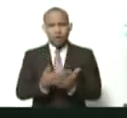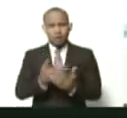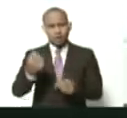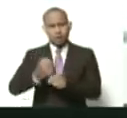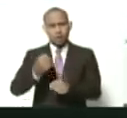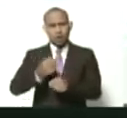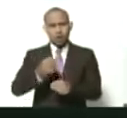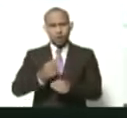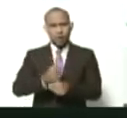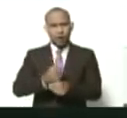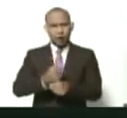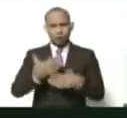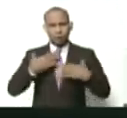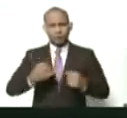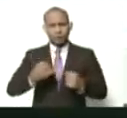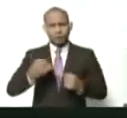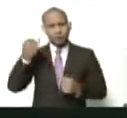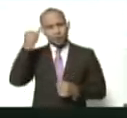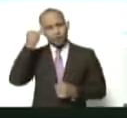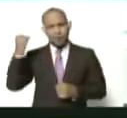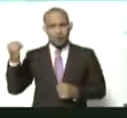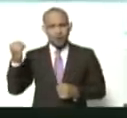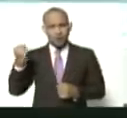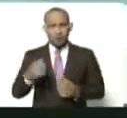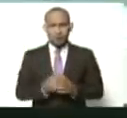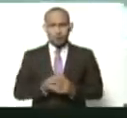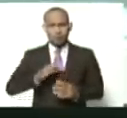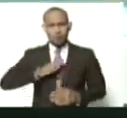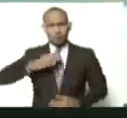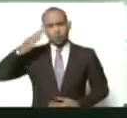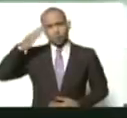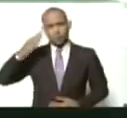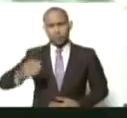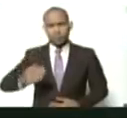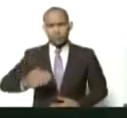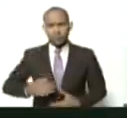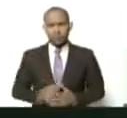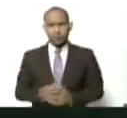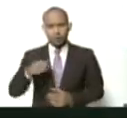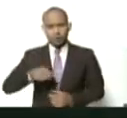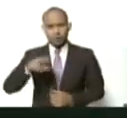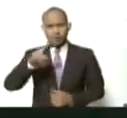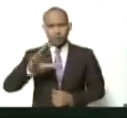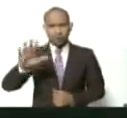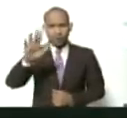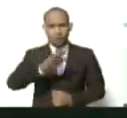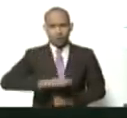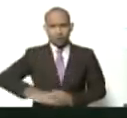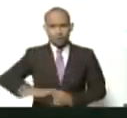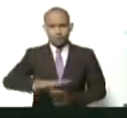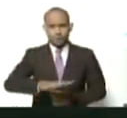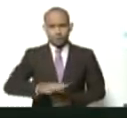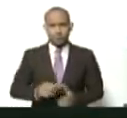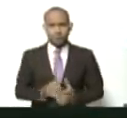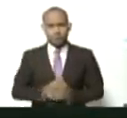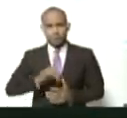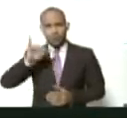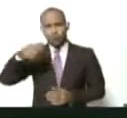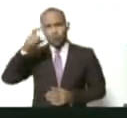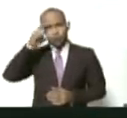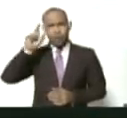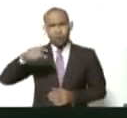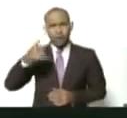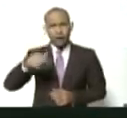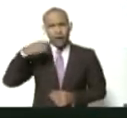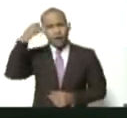de los cuerpos de inteligencia y de contrainteligencia del Estado venezolano. Doctor Jorge Rodríguez, entiendo que también trae algunos